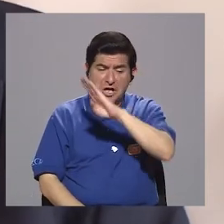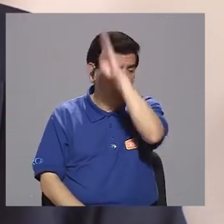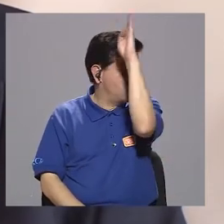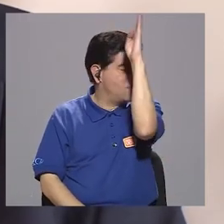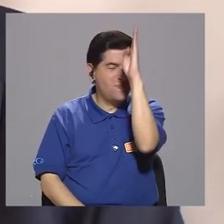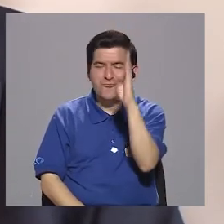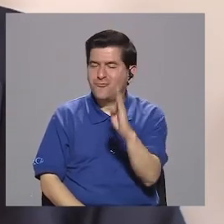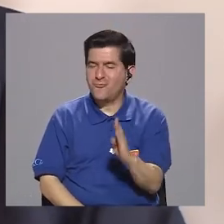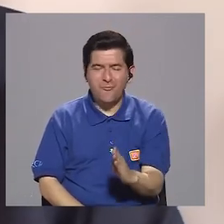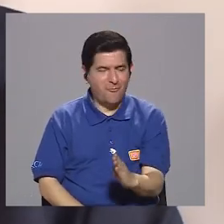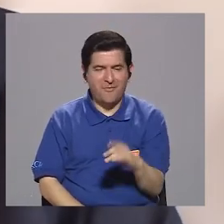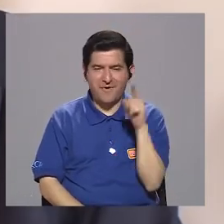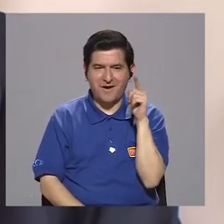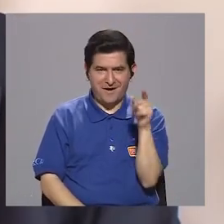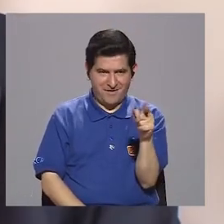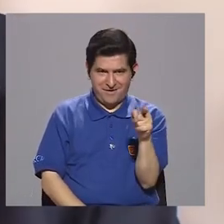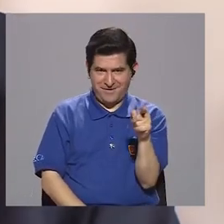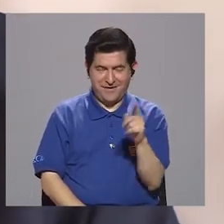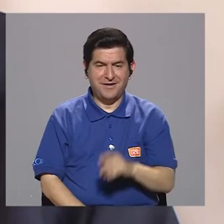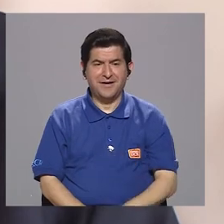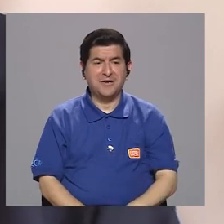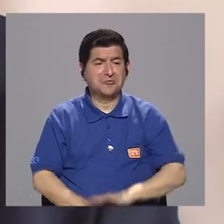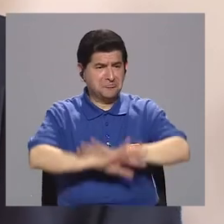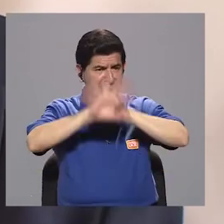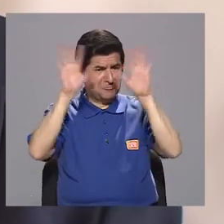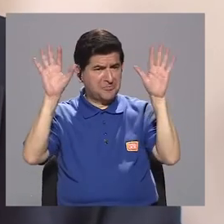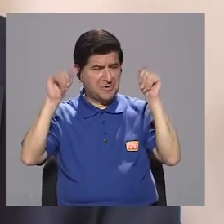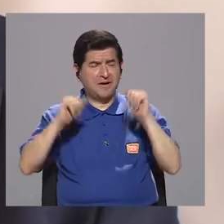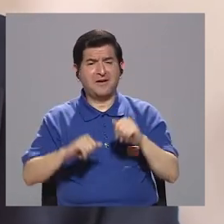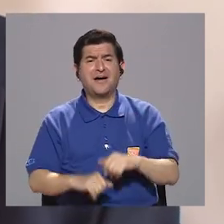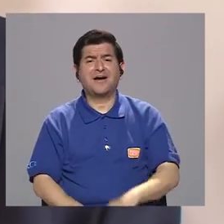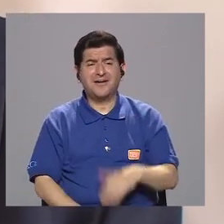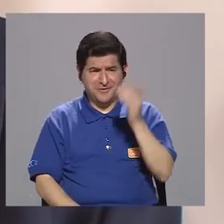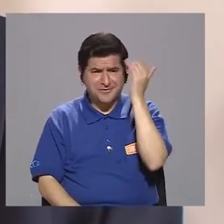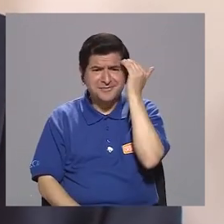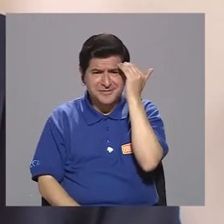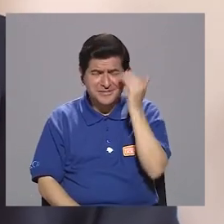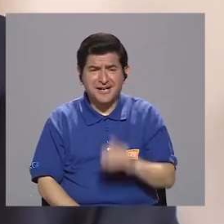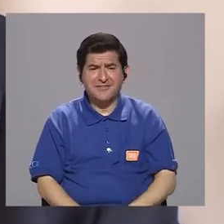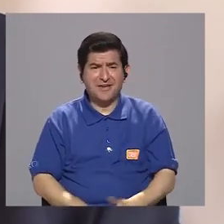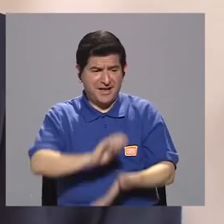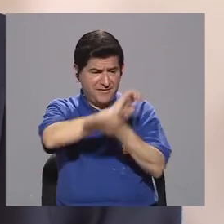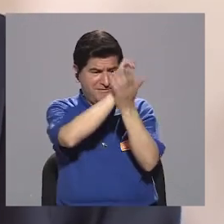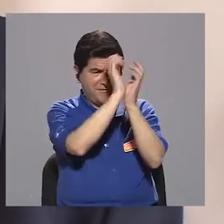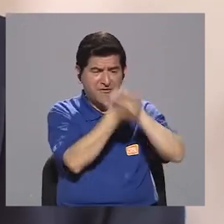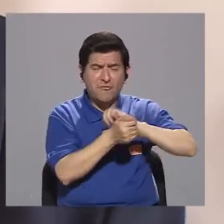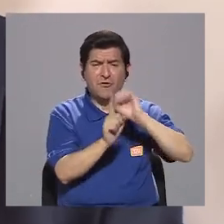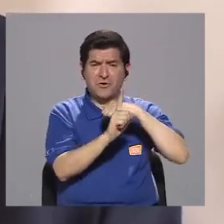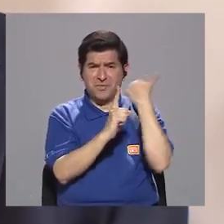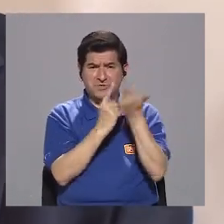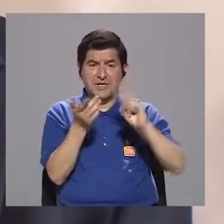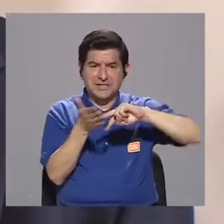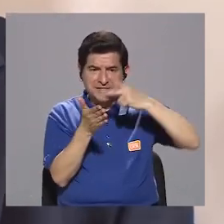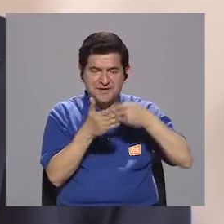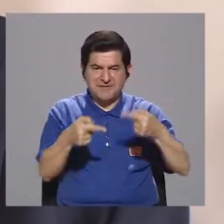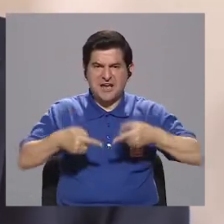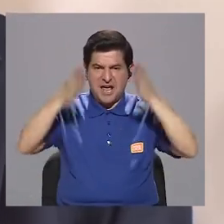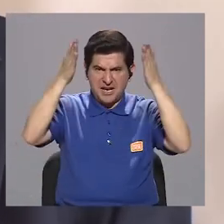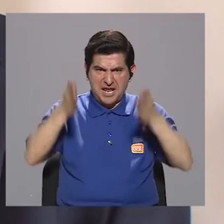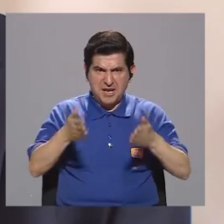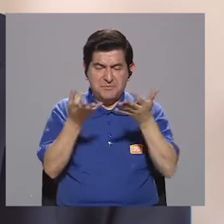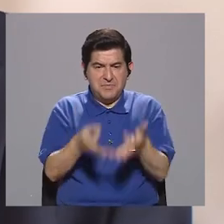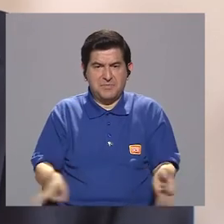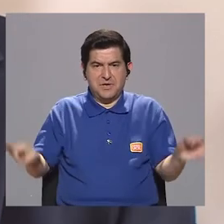nunca dejó de estar claro de que la reforma social iba a significar a él la enemistad de un